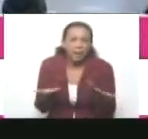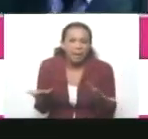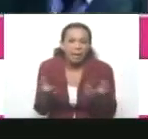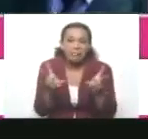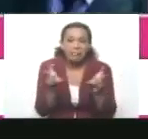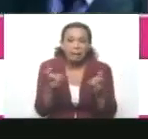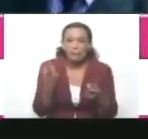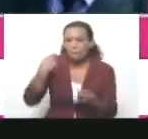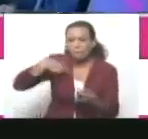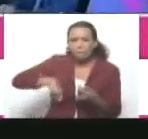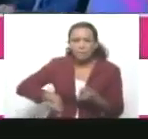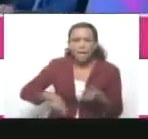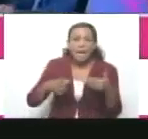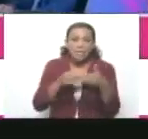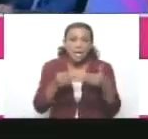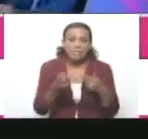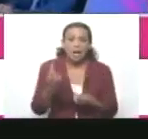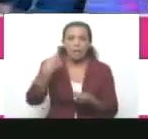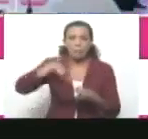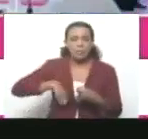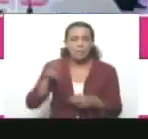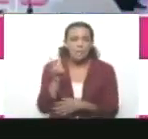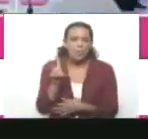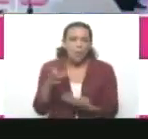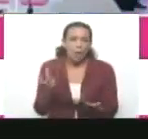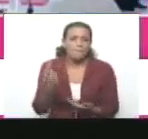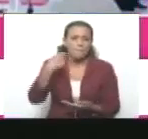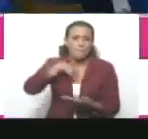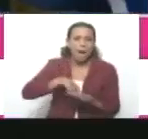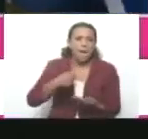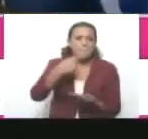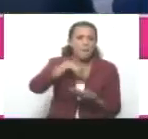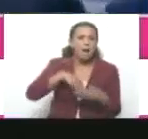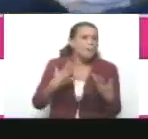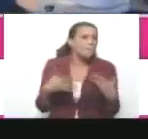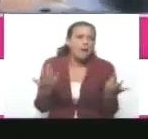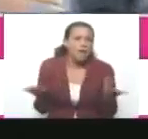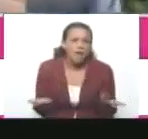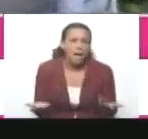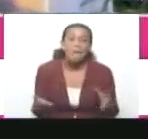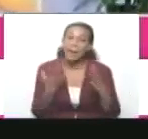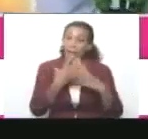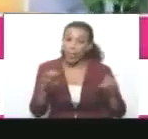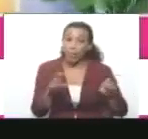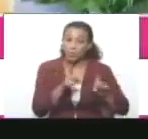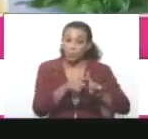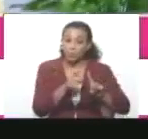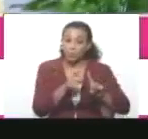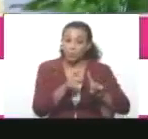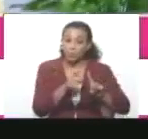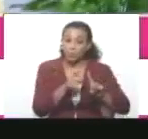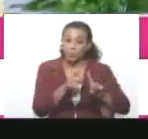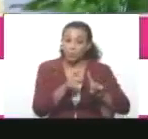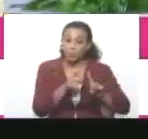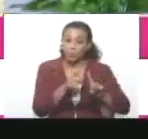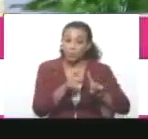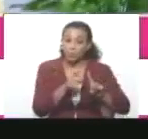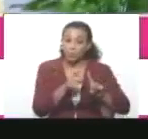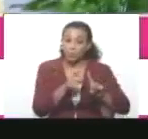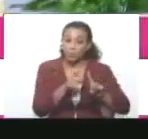¿Para qué es el dinero que en divisas ingresa al Estado? ¿Ah? Para educación, salud.